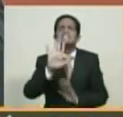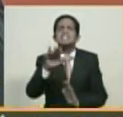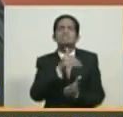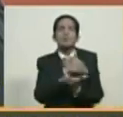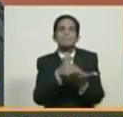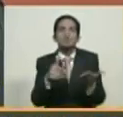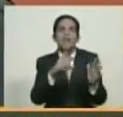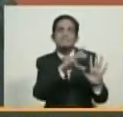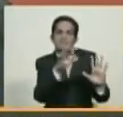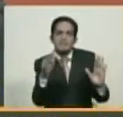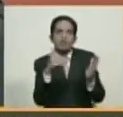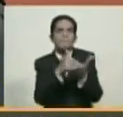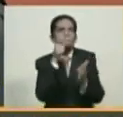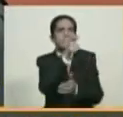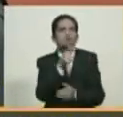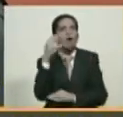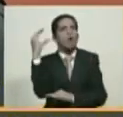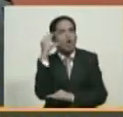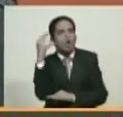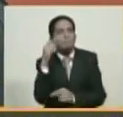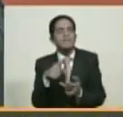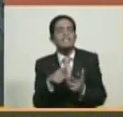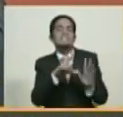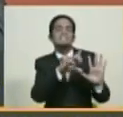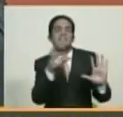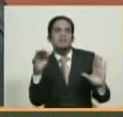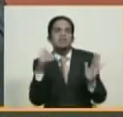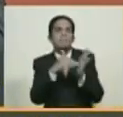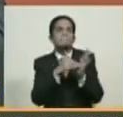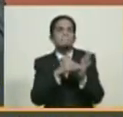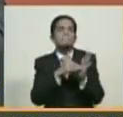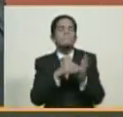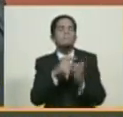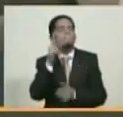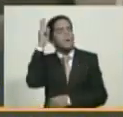colombianos, a los 600.000 peruanos y a los 500.000 ecuatorianos.